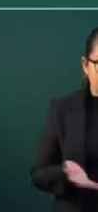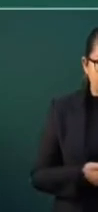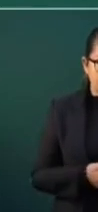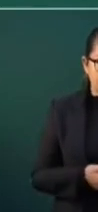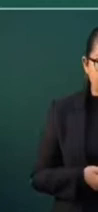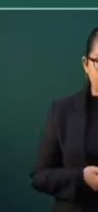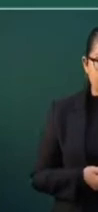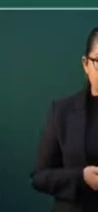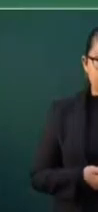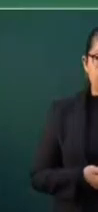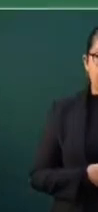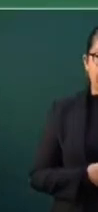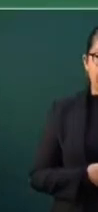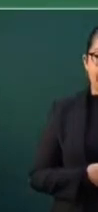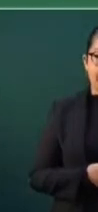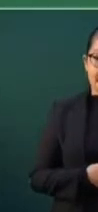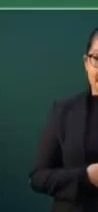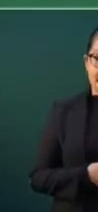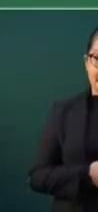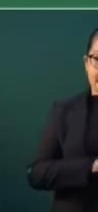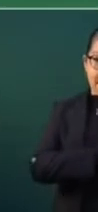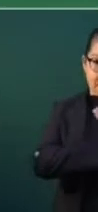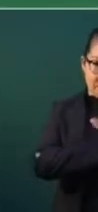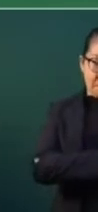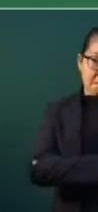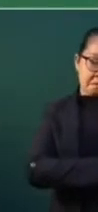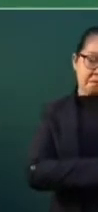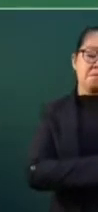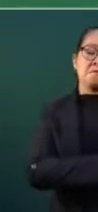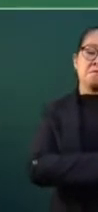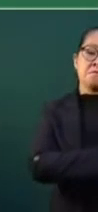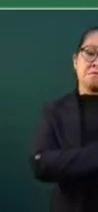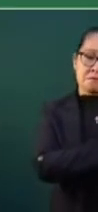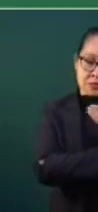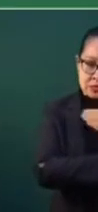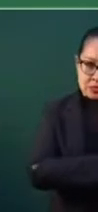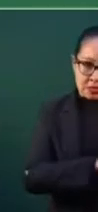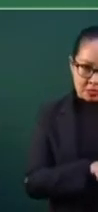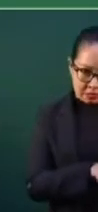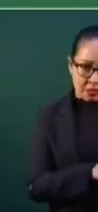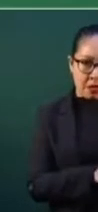al respecto. Es un llamado respetuoso